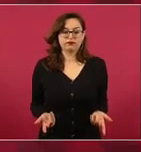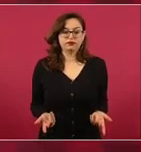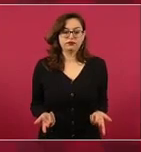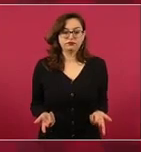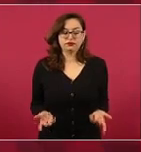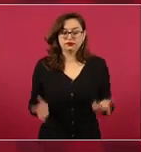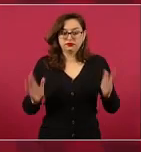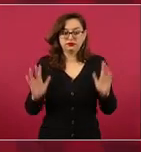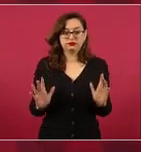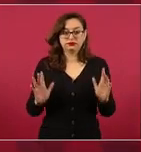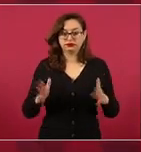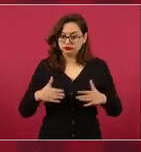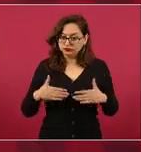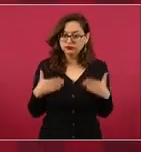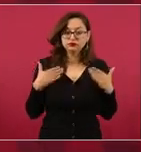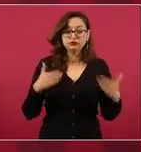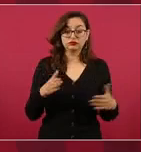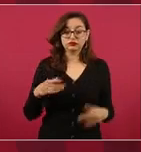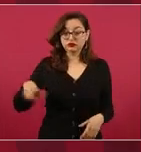dados cargados,